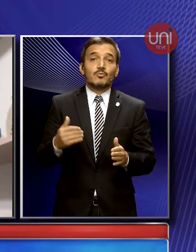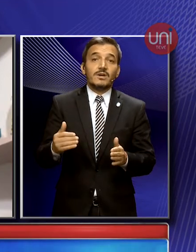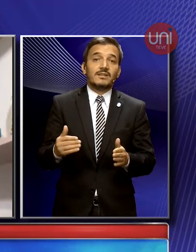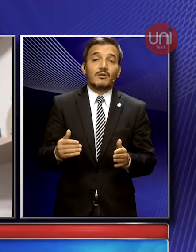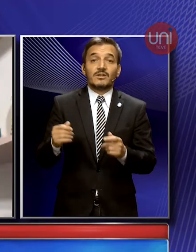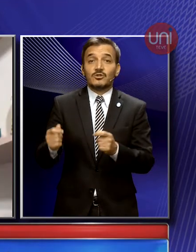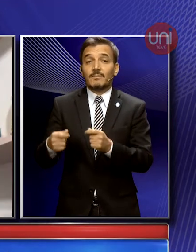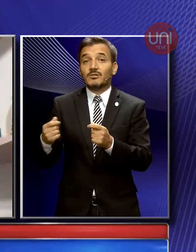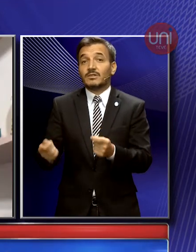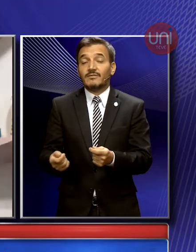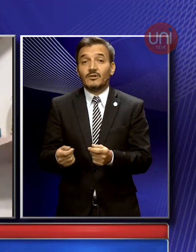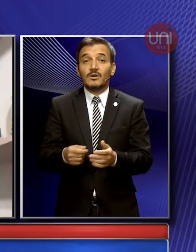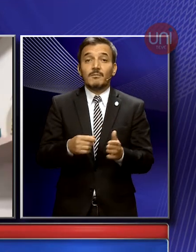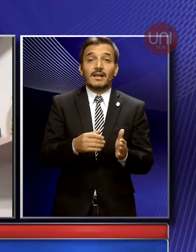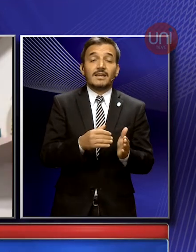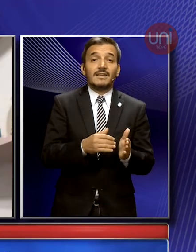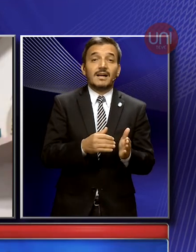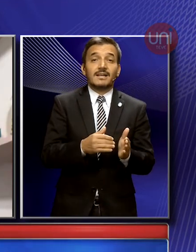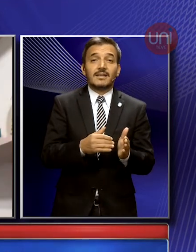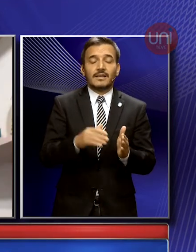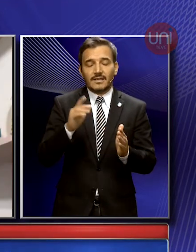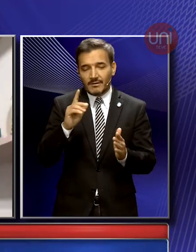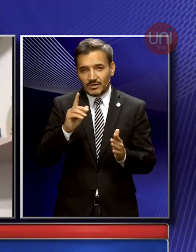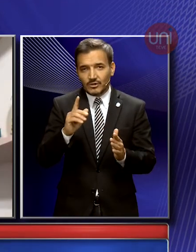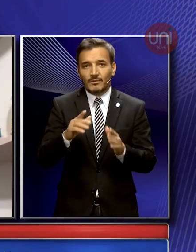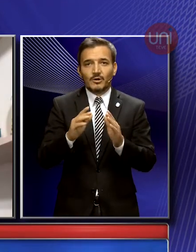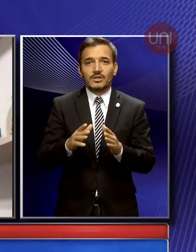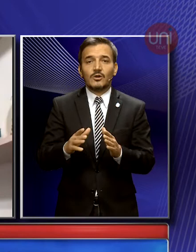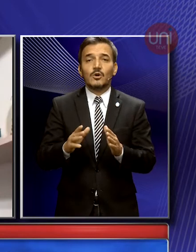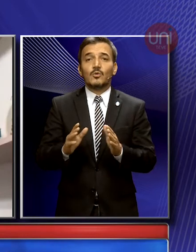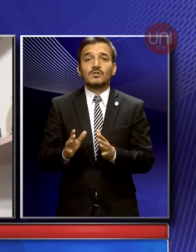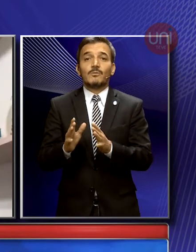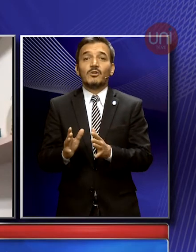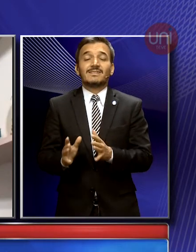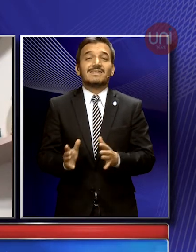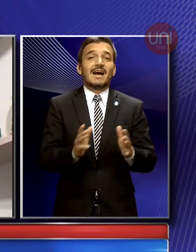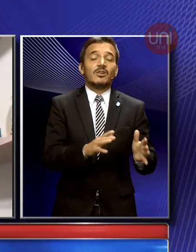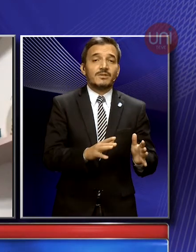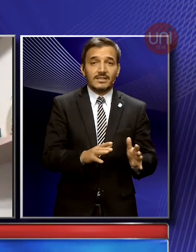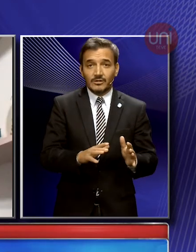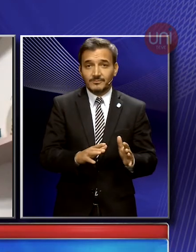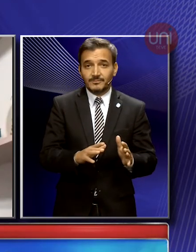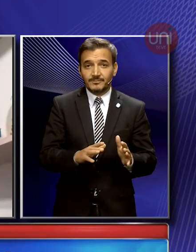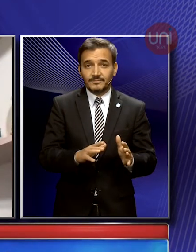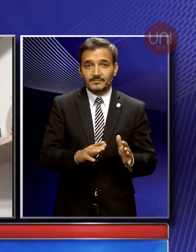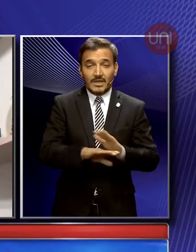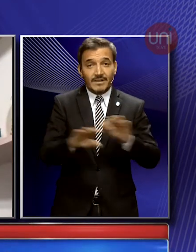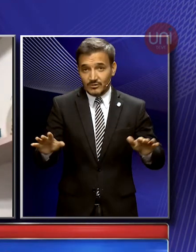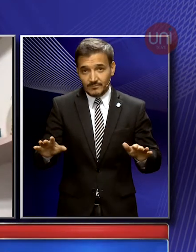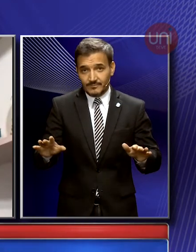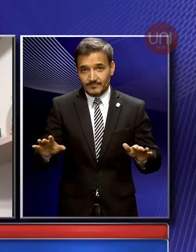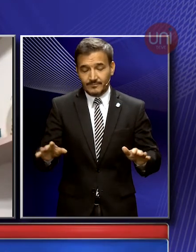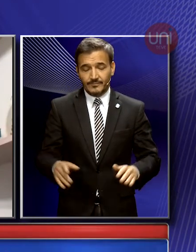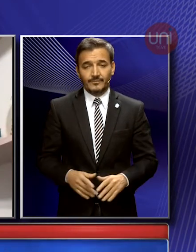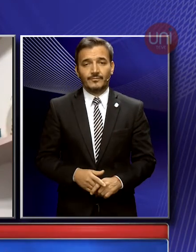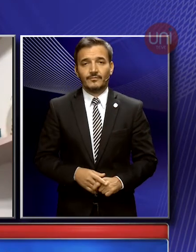una supuesta vacunación llamando un teléfono para ir a hacer, en realidad vacunación no, me corrijo, un hisopado que se hacía a domicilio. Que es falso.